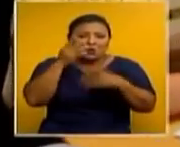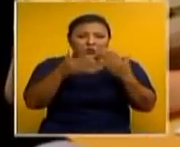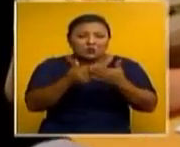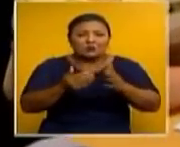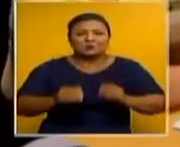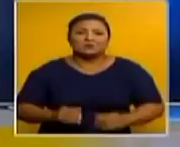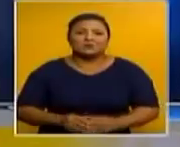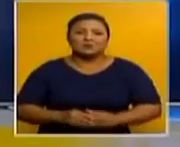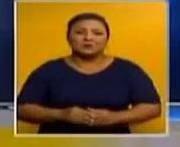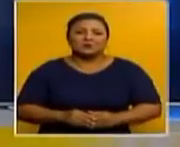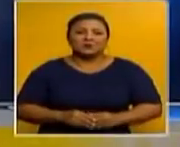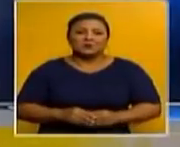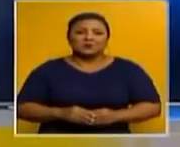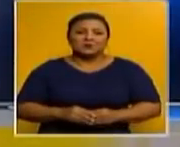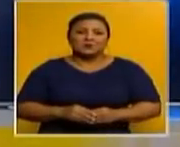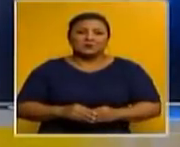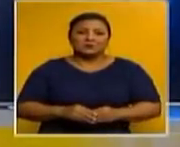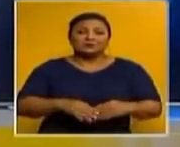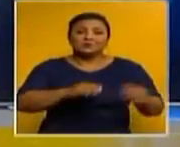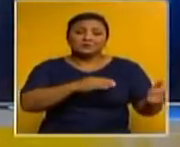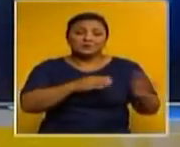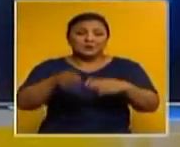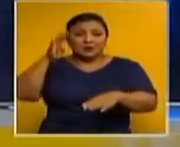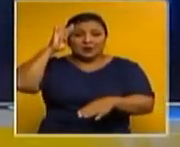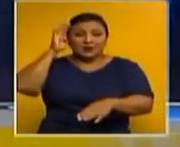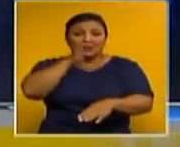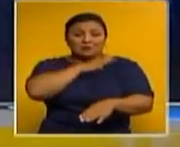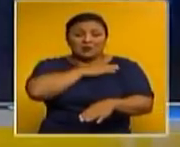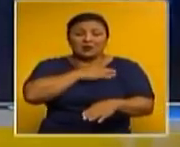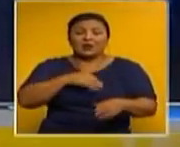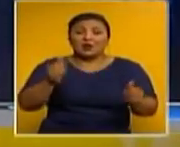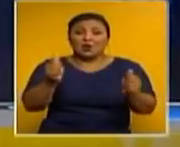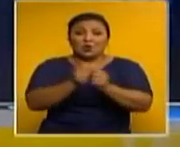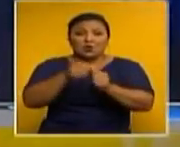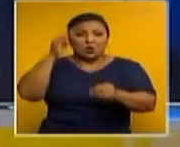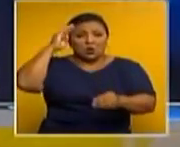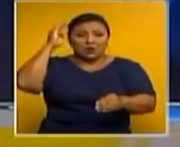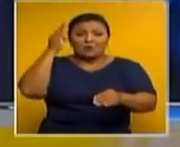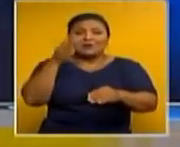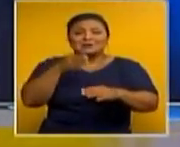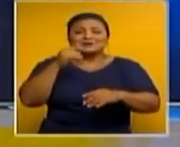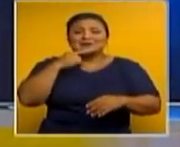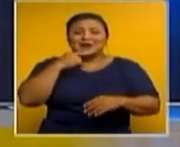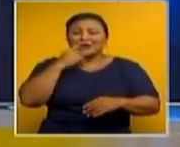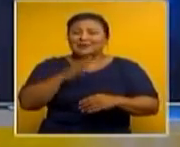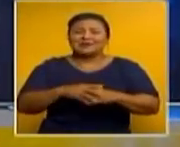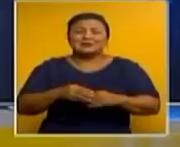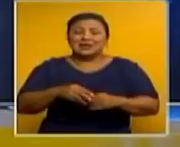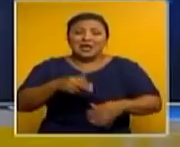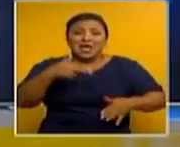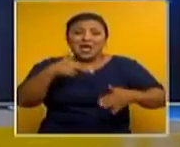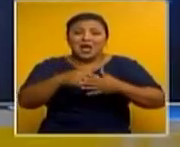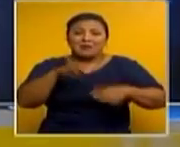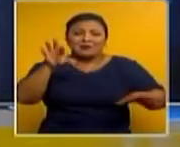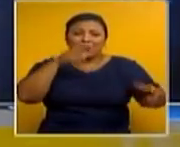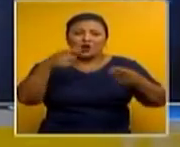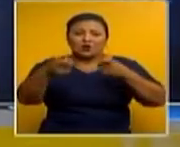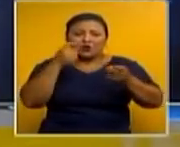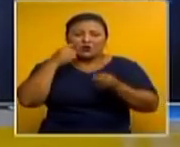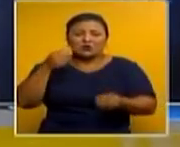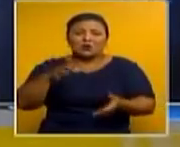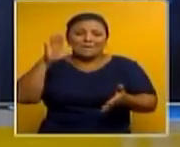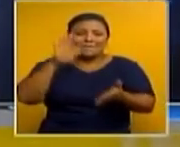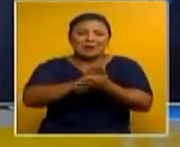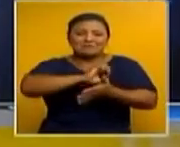1. La Armada del Ecuador y la Policía Nacional destruyeron las armas que fueron retiradas en distintos controles.